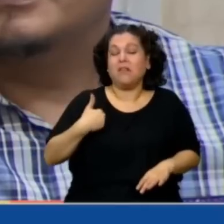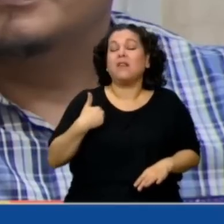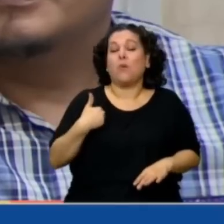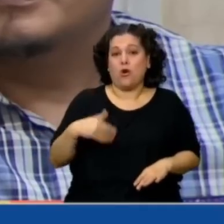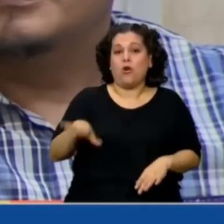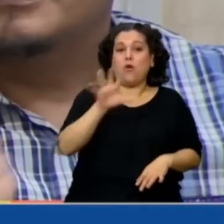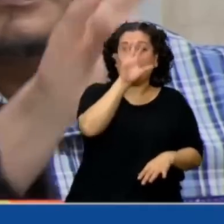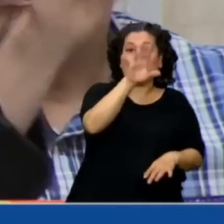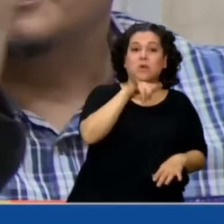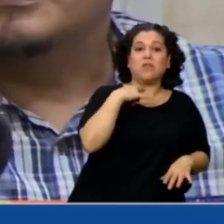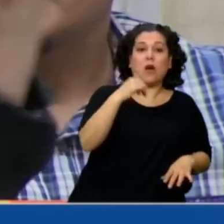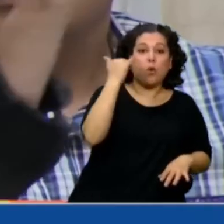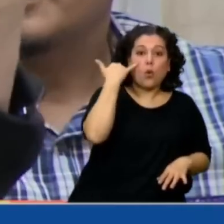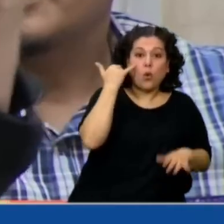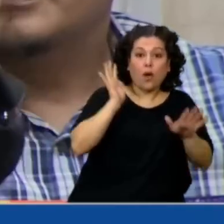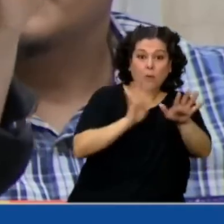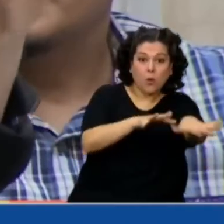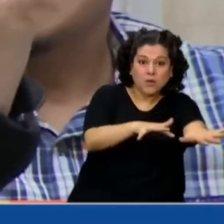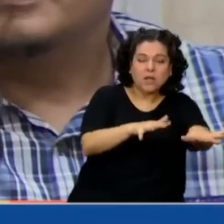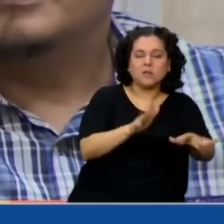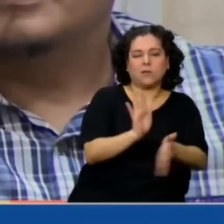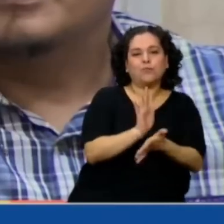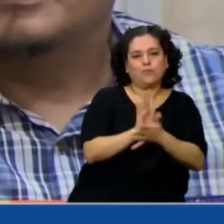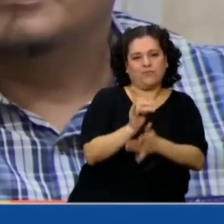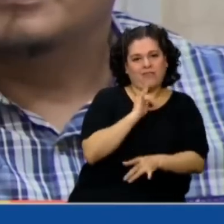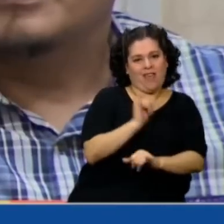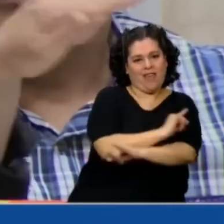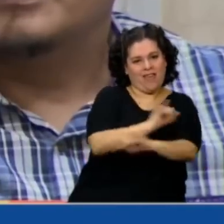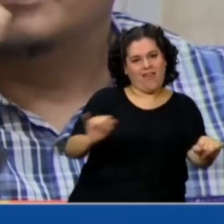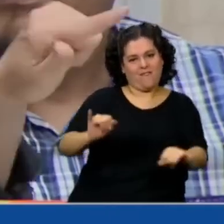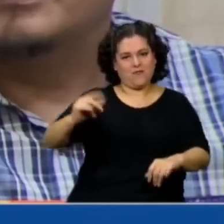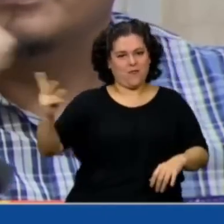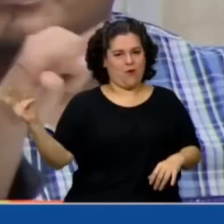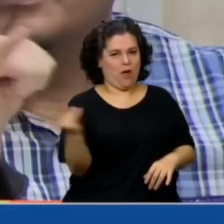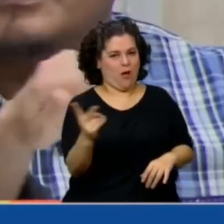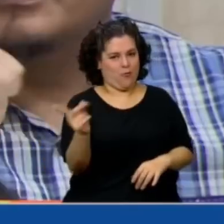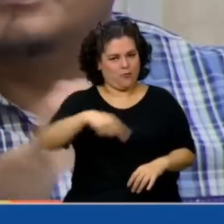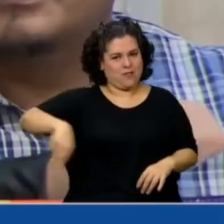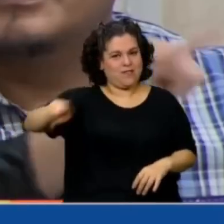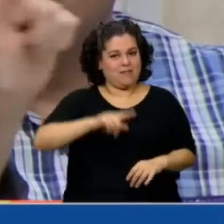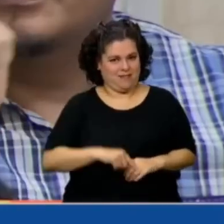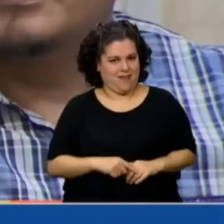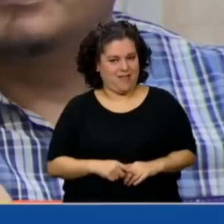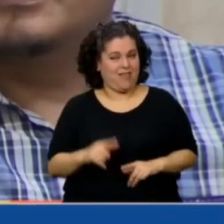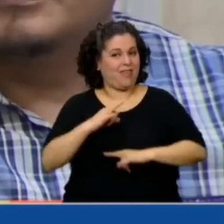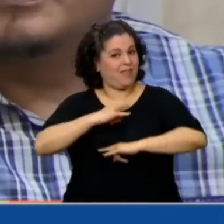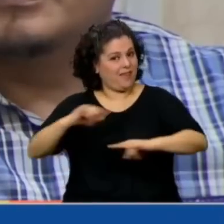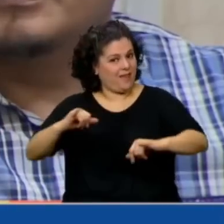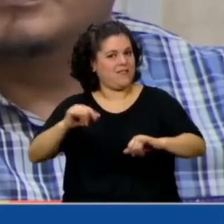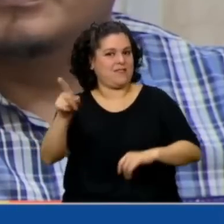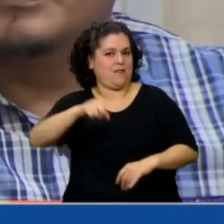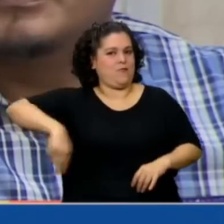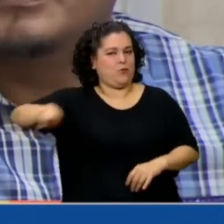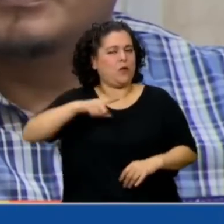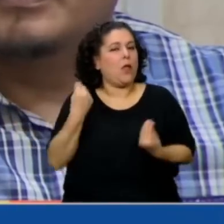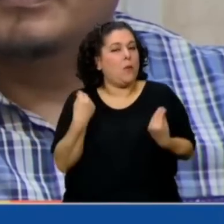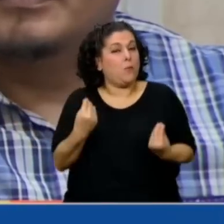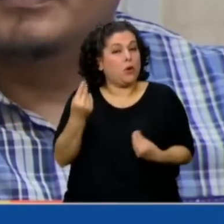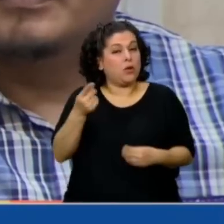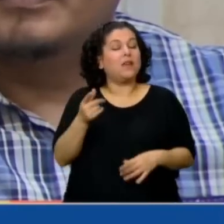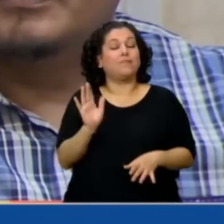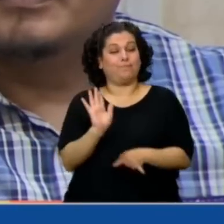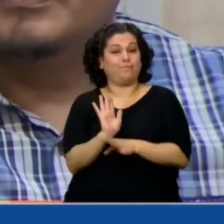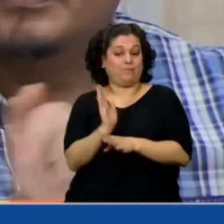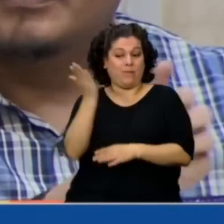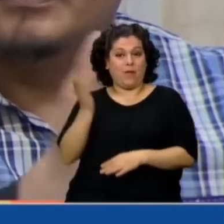sus movilizaciones, les habló a ustedes, porque creyeron, empezando por